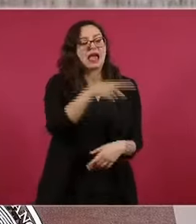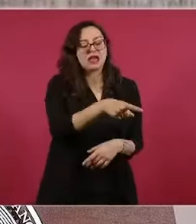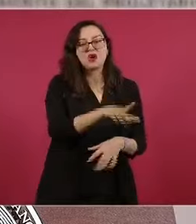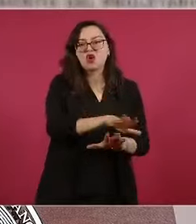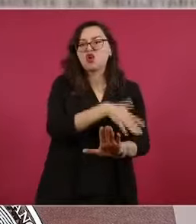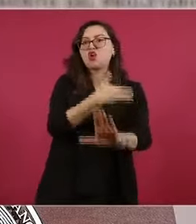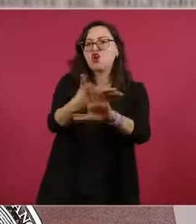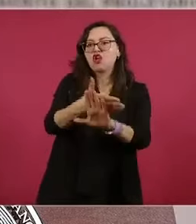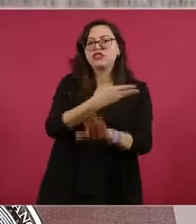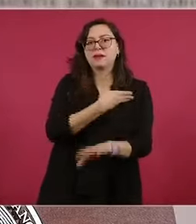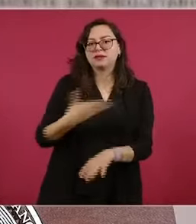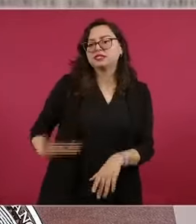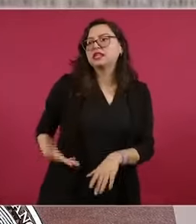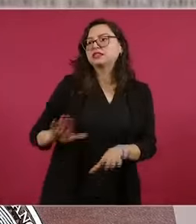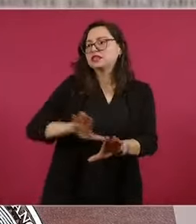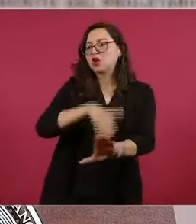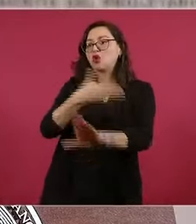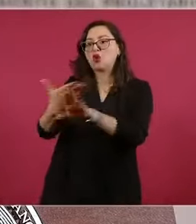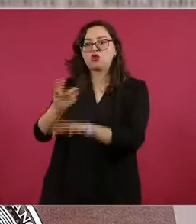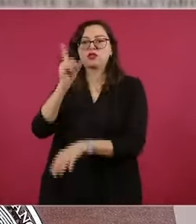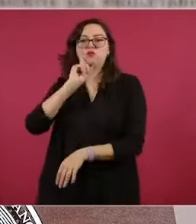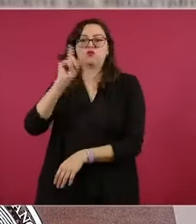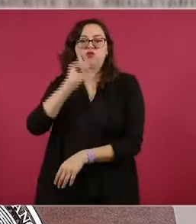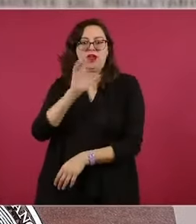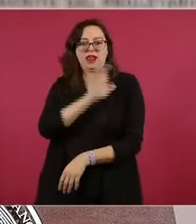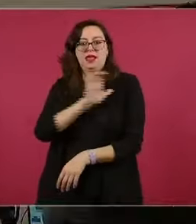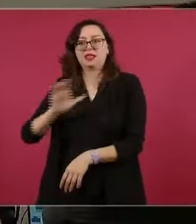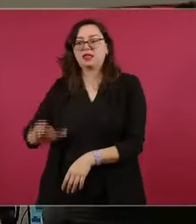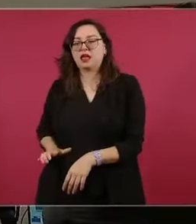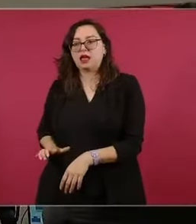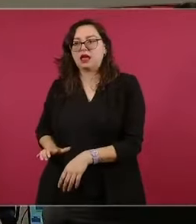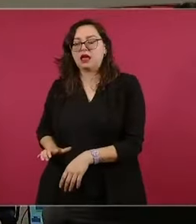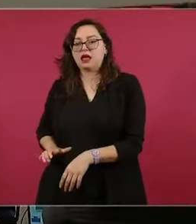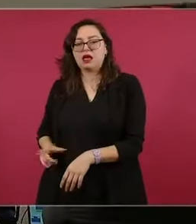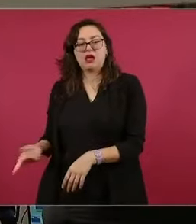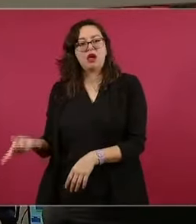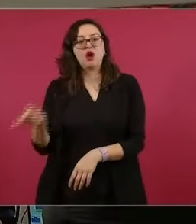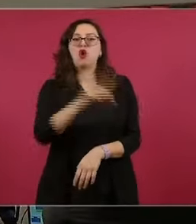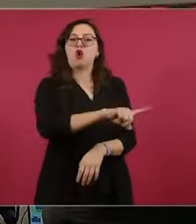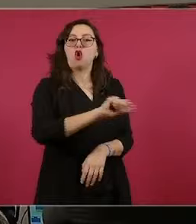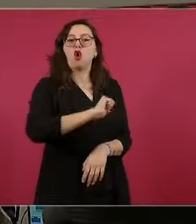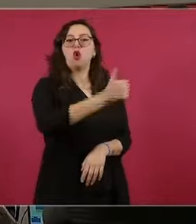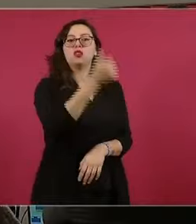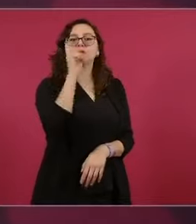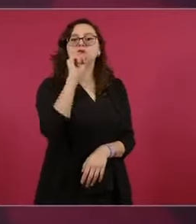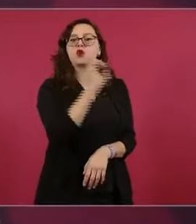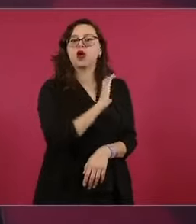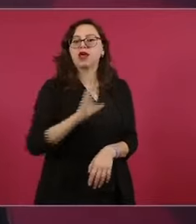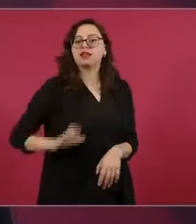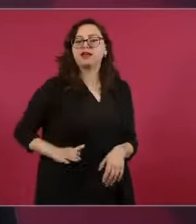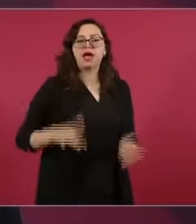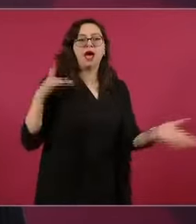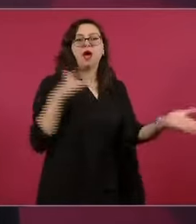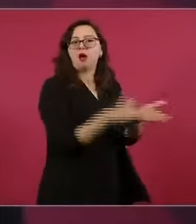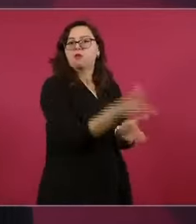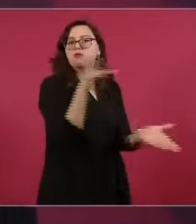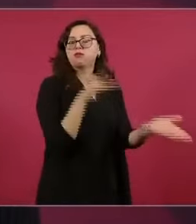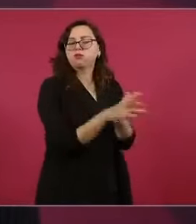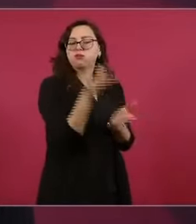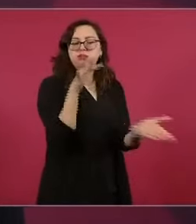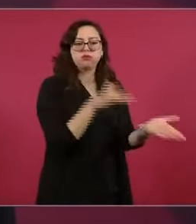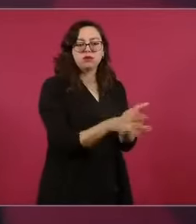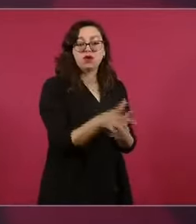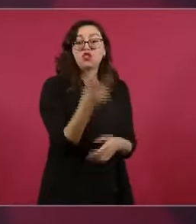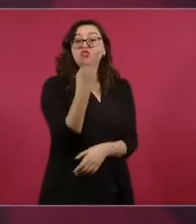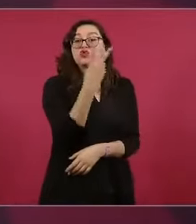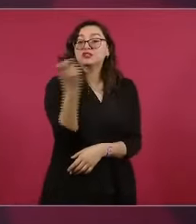también luego, inmediatamente, apoyan a la oposición. Estas páginas pueden gastar hasta 250